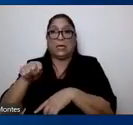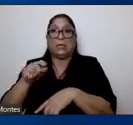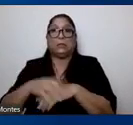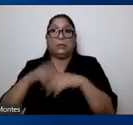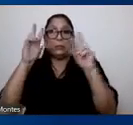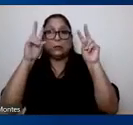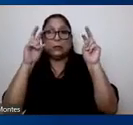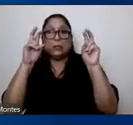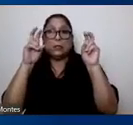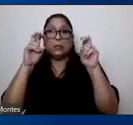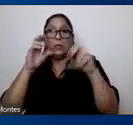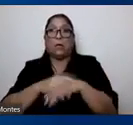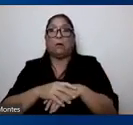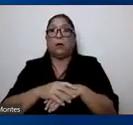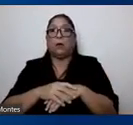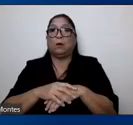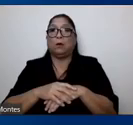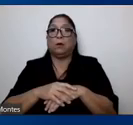que es